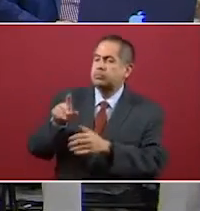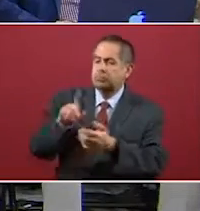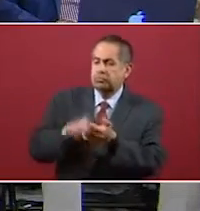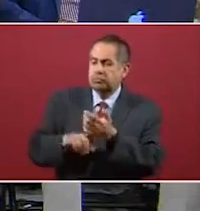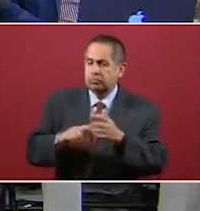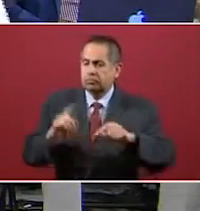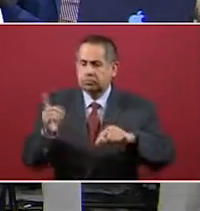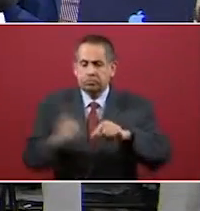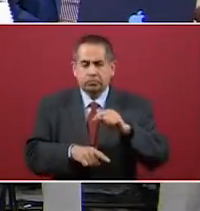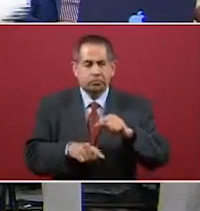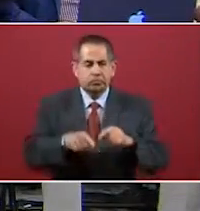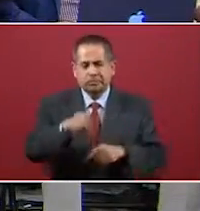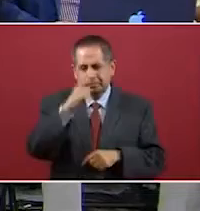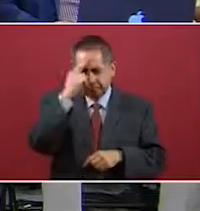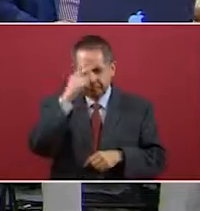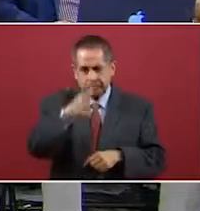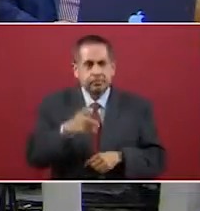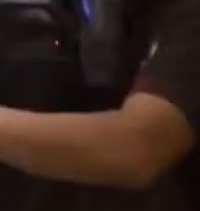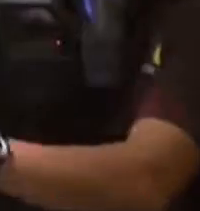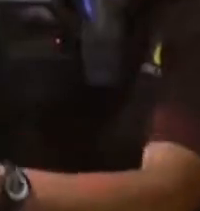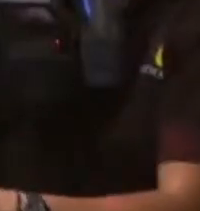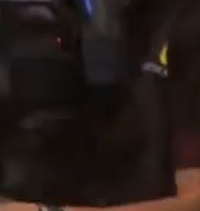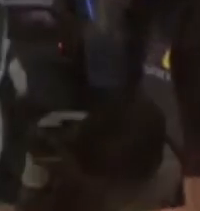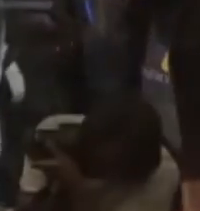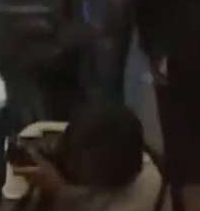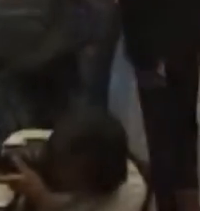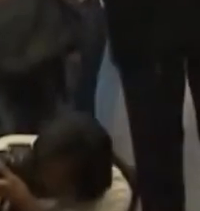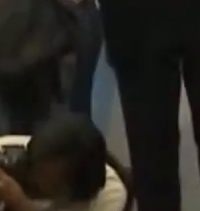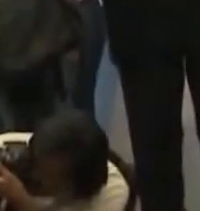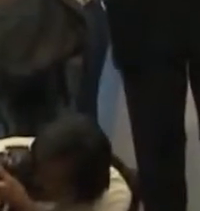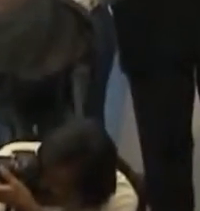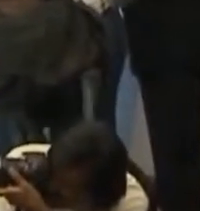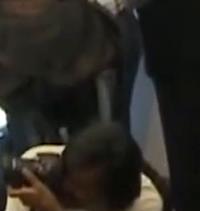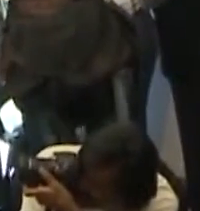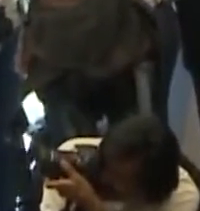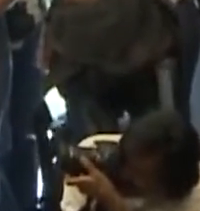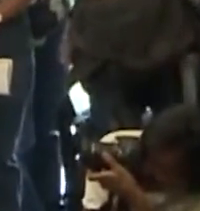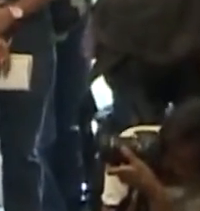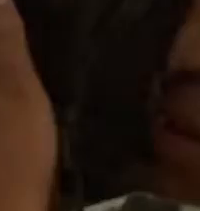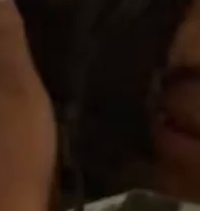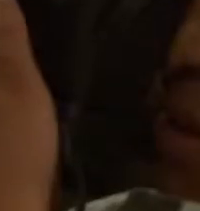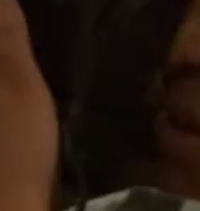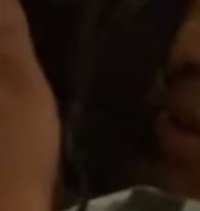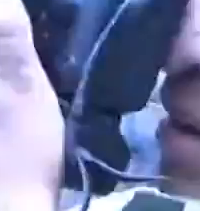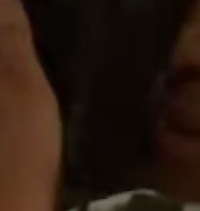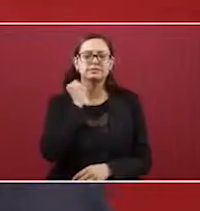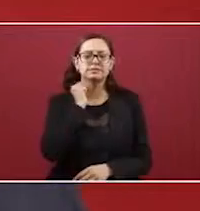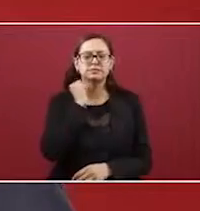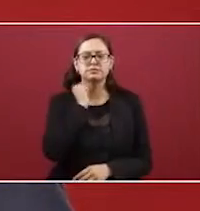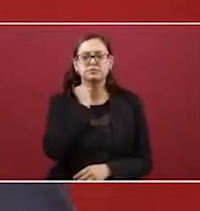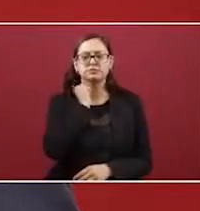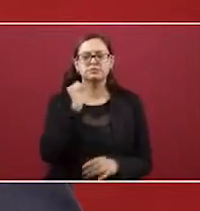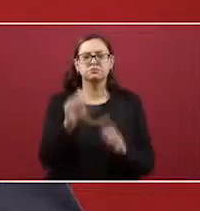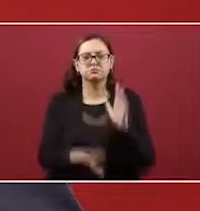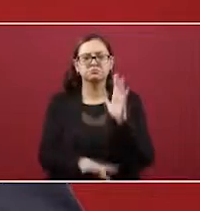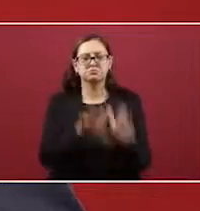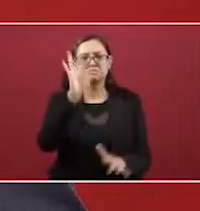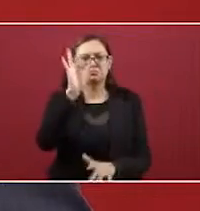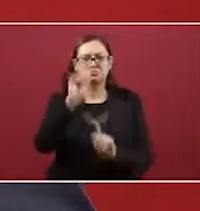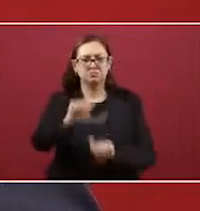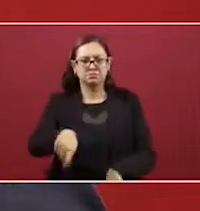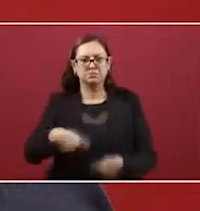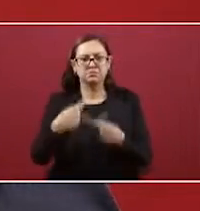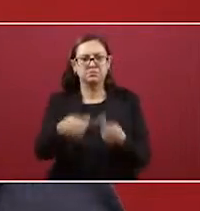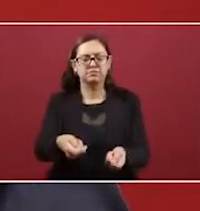repudio y denominando a la prensa como enemiga ante el estudio lópez obras considero que es bueno que se den polémicas para que se actúe con